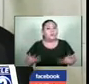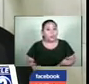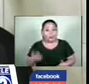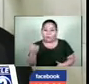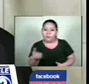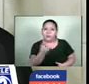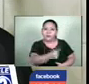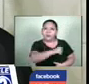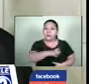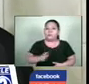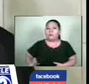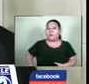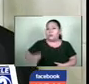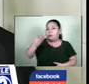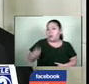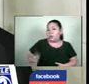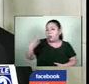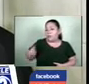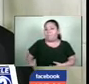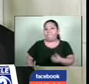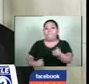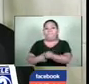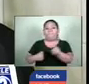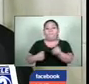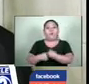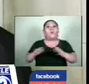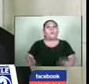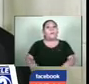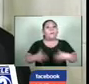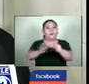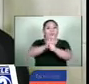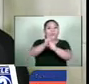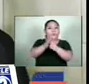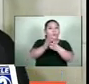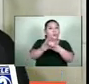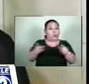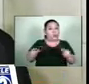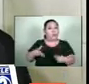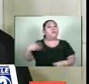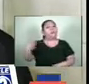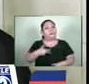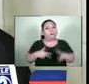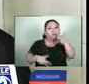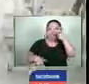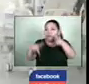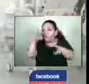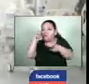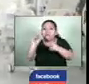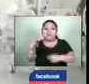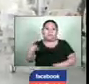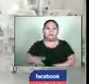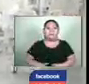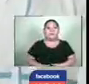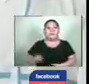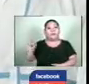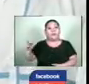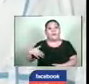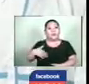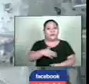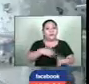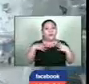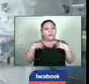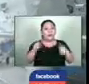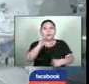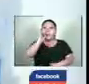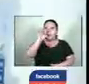los salvadoreños pongamos un granito de arena para poder ganar la batalla del COVID-19 y eso es lo que hemos observado en la población. Alavi resalta que los